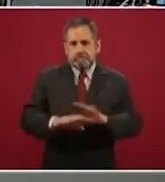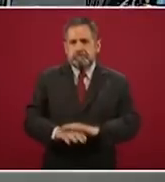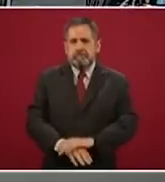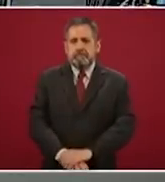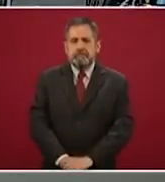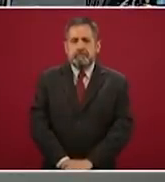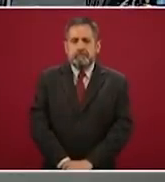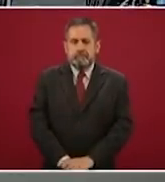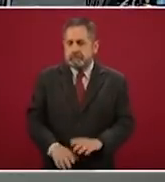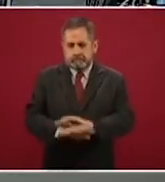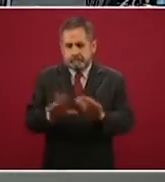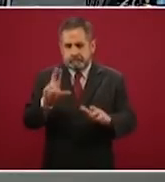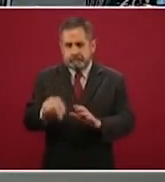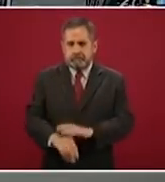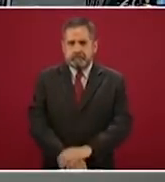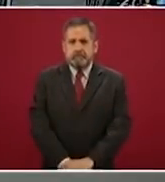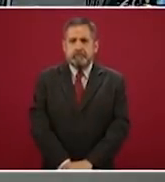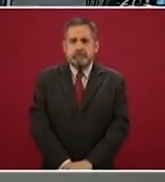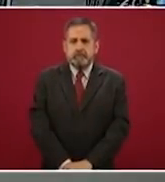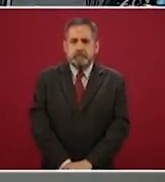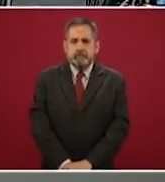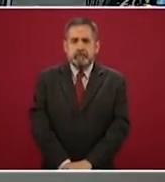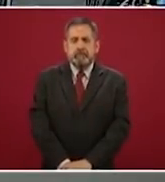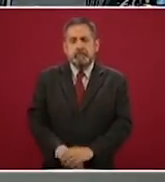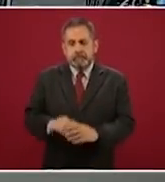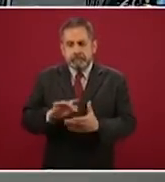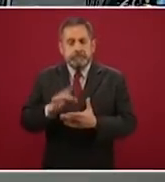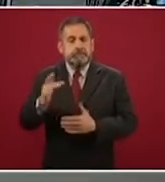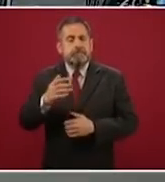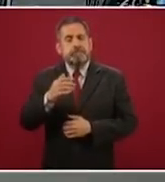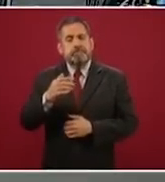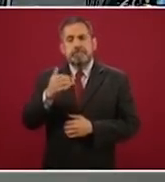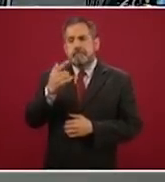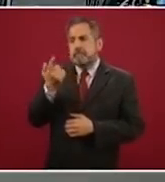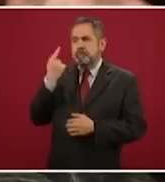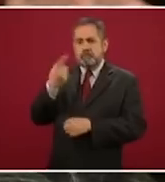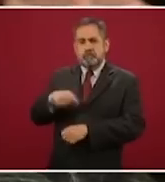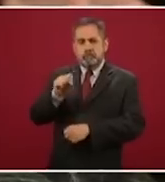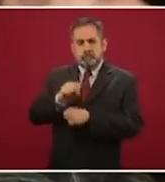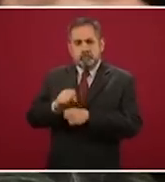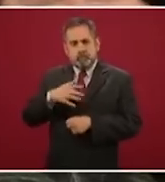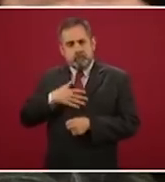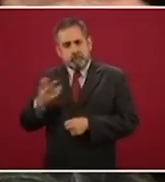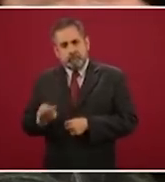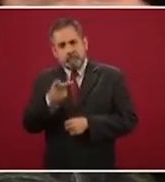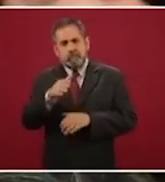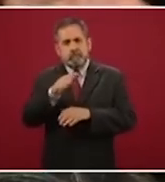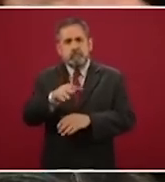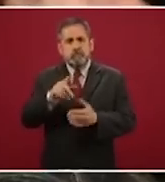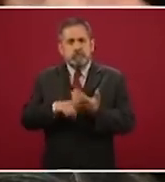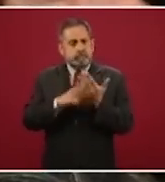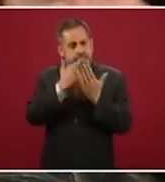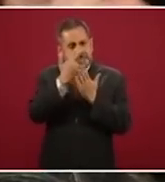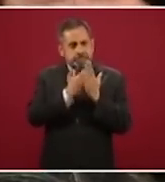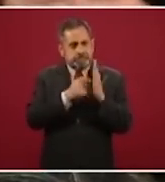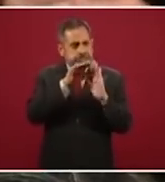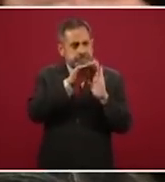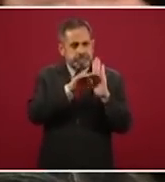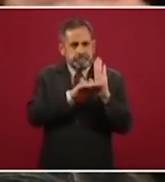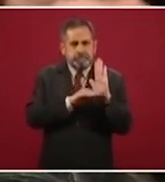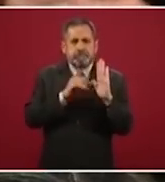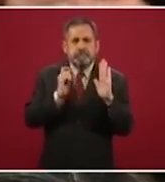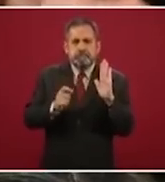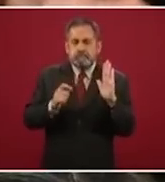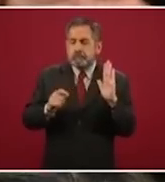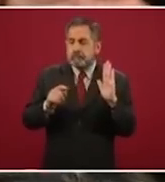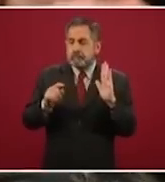anteriormente, ya no existe. Ok, presidente. Y la semana pasada le había preguntado sobre esta lista, esta investigación que